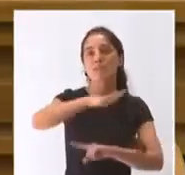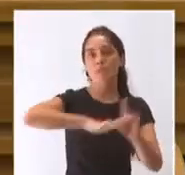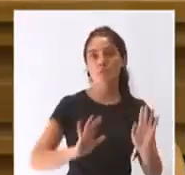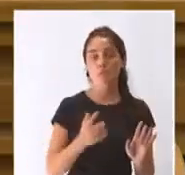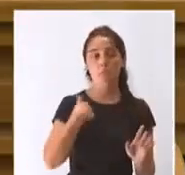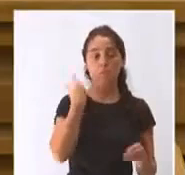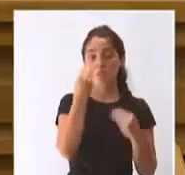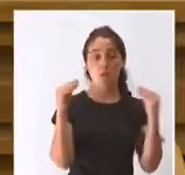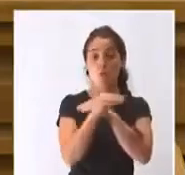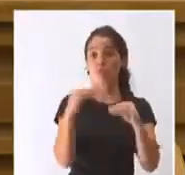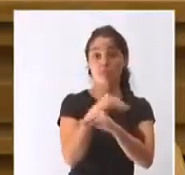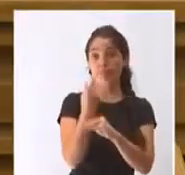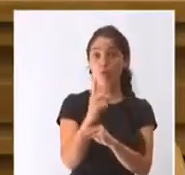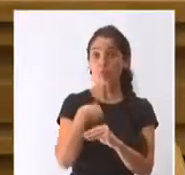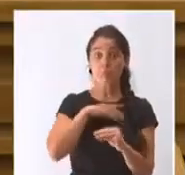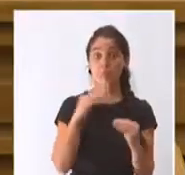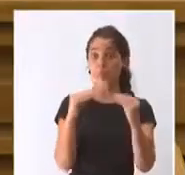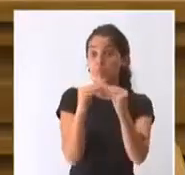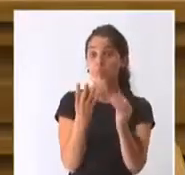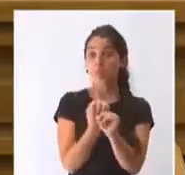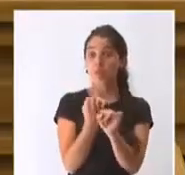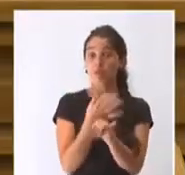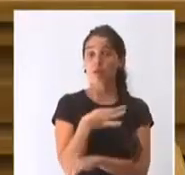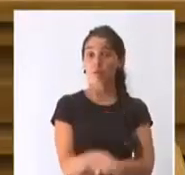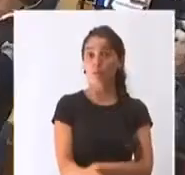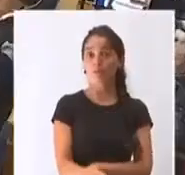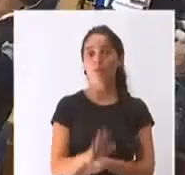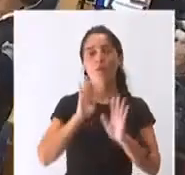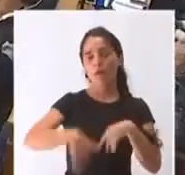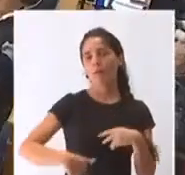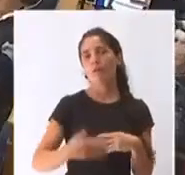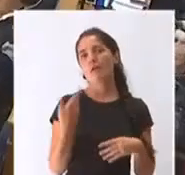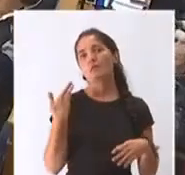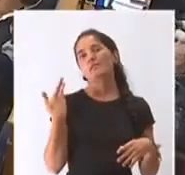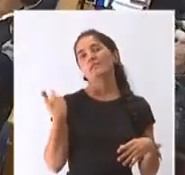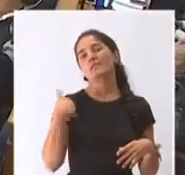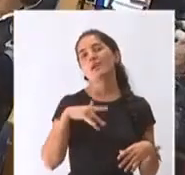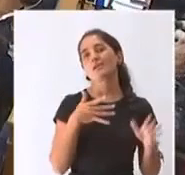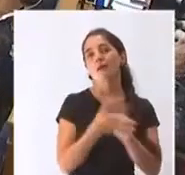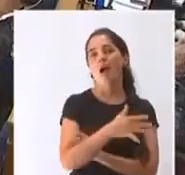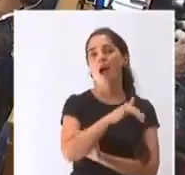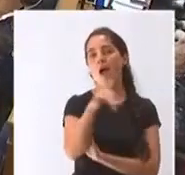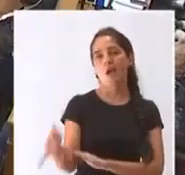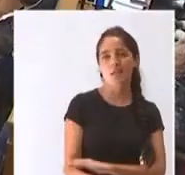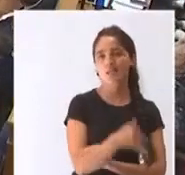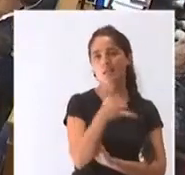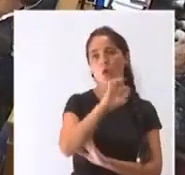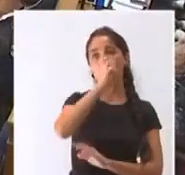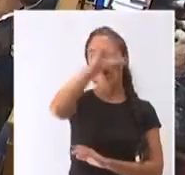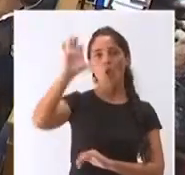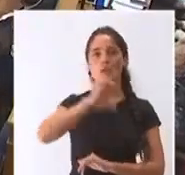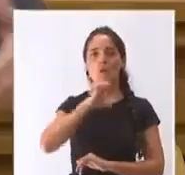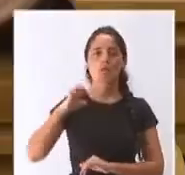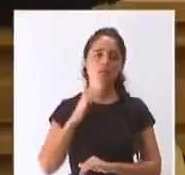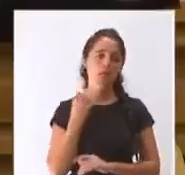en comandita pero en segundo lugar porque realmente ya es cansino el argumento de otras comunidades autónomas y de